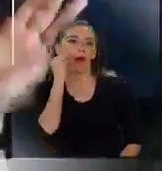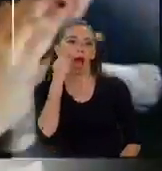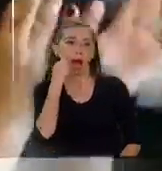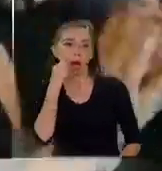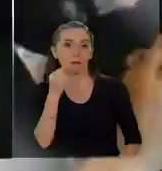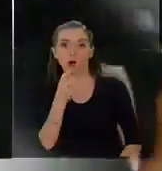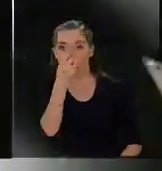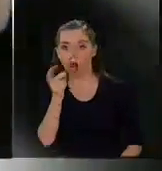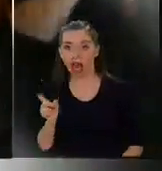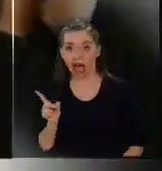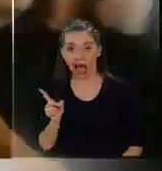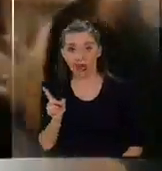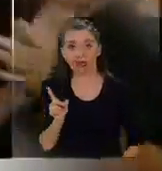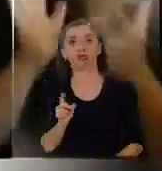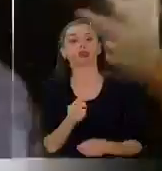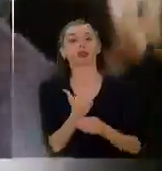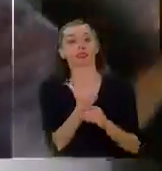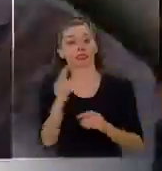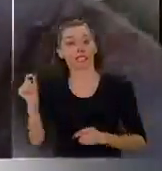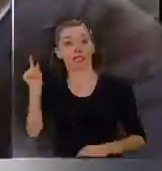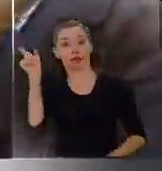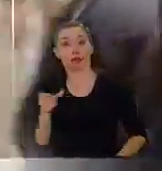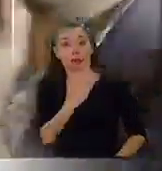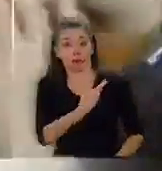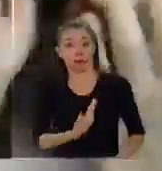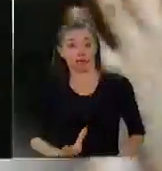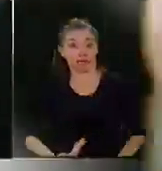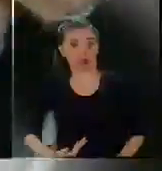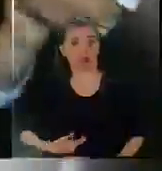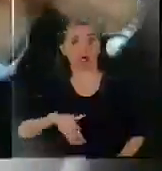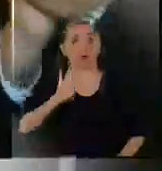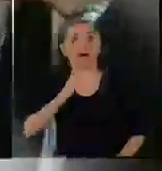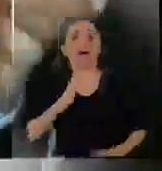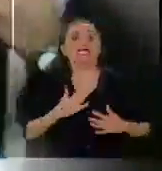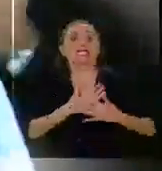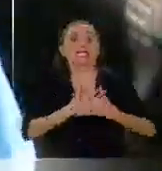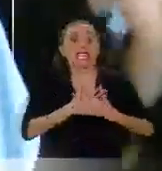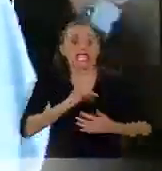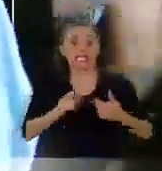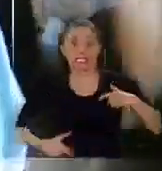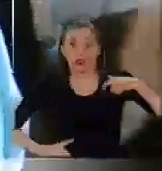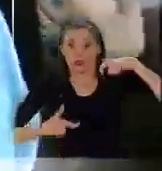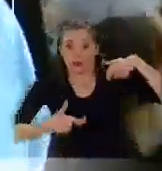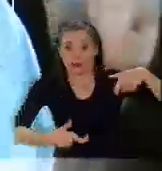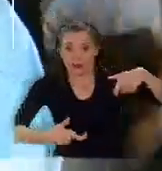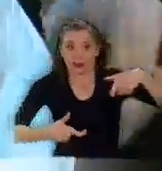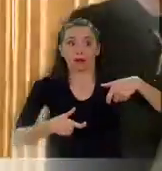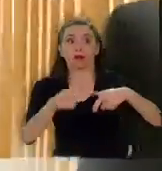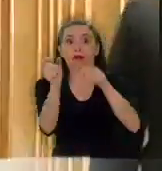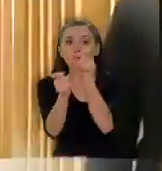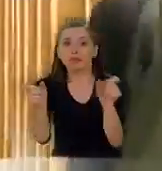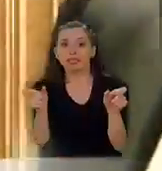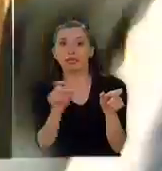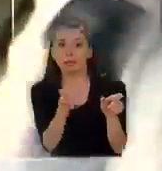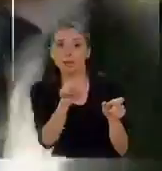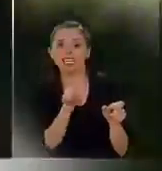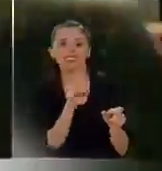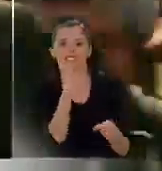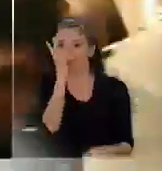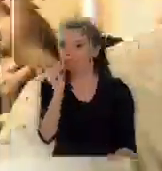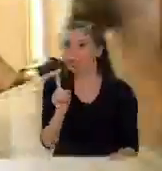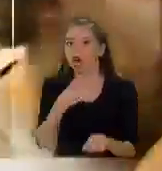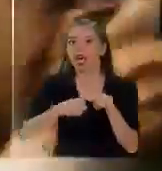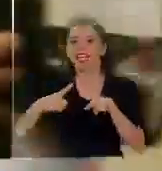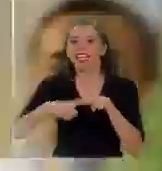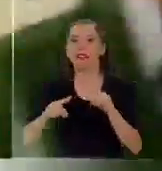Lagos, que se retiró como uno de los presidentes más queridos de Chile, parecía no reencantar nuevamente a los suyos, que el crédito con aval del